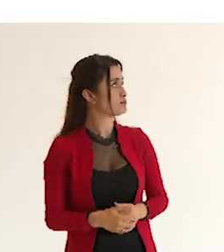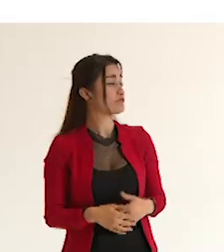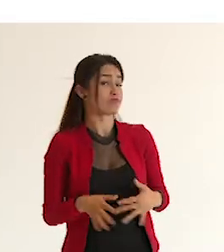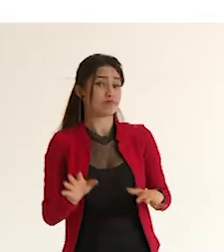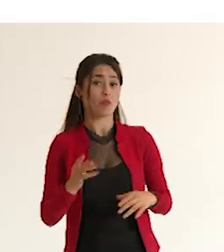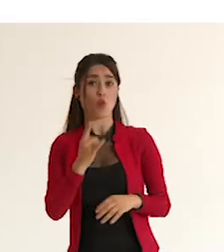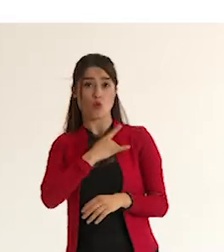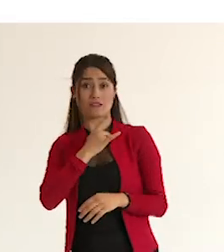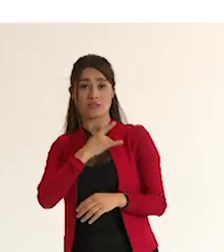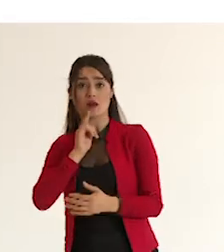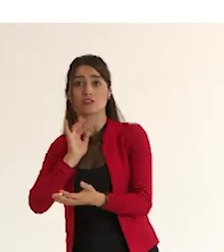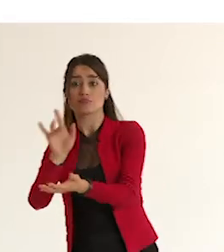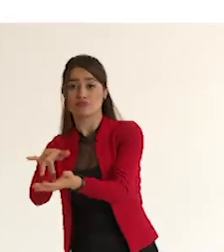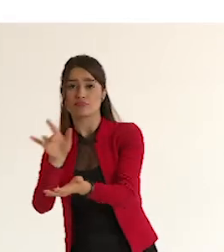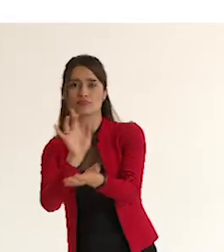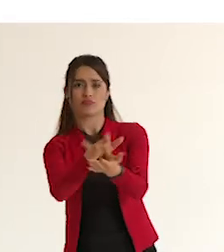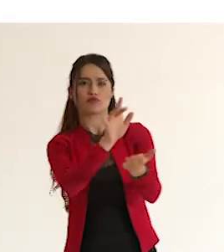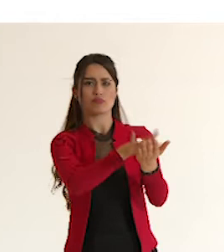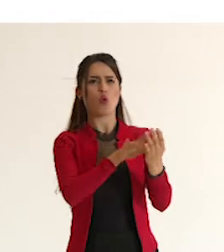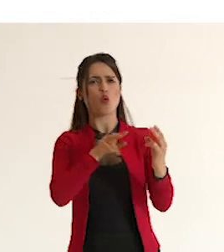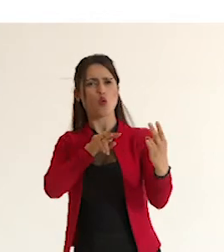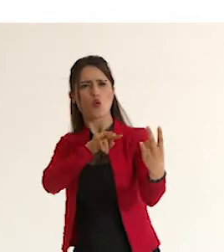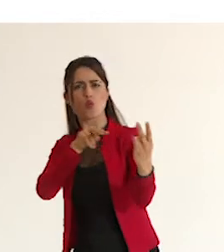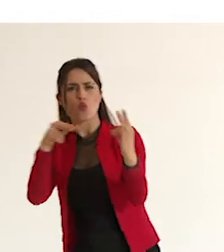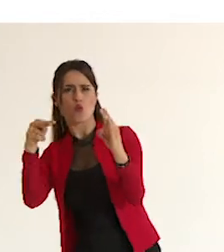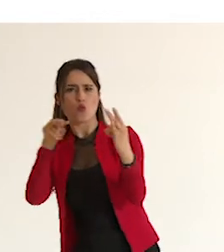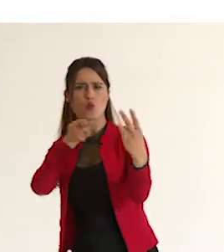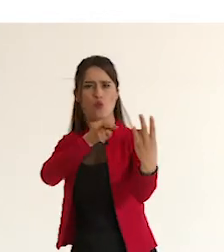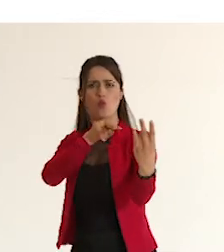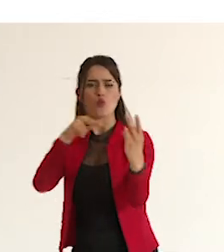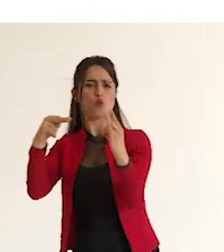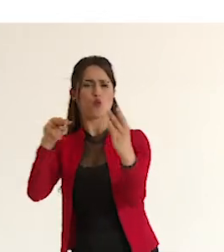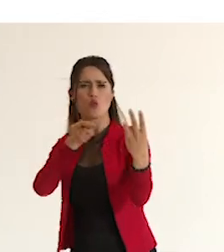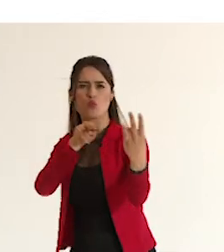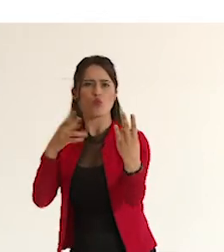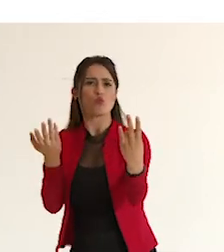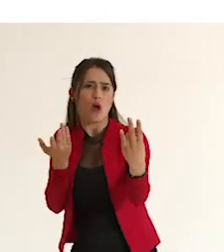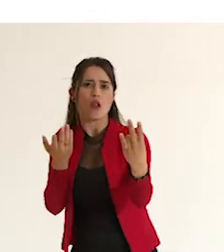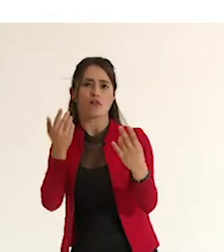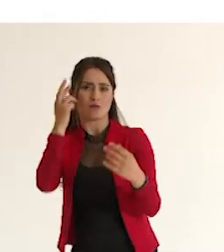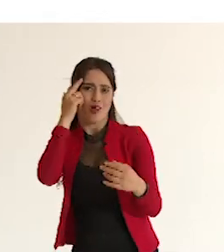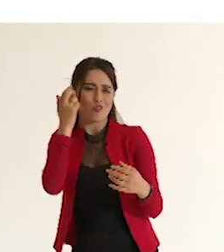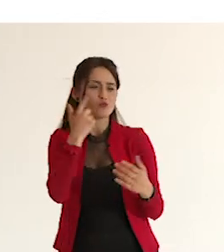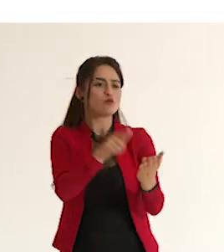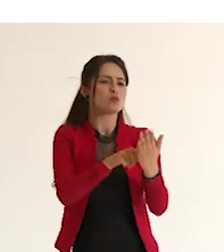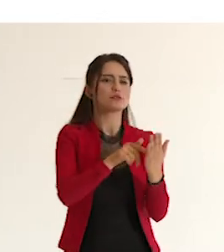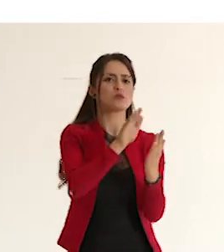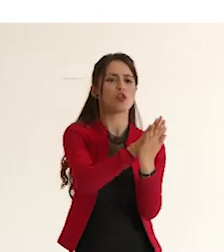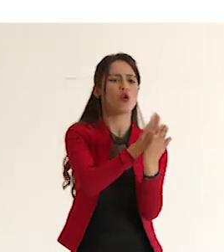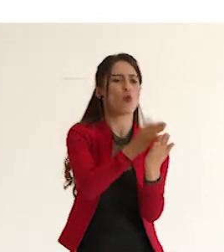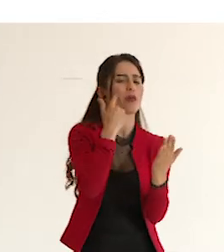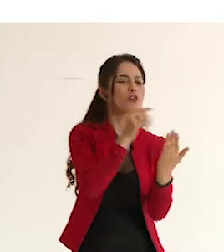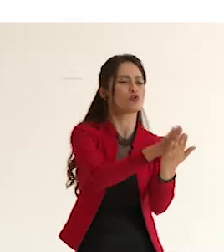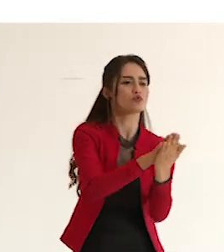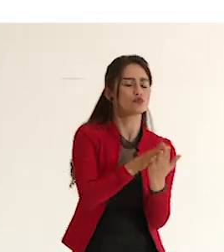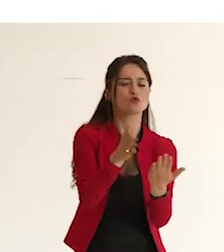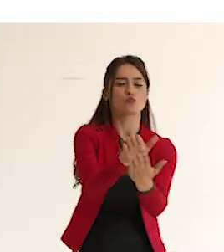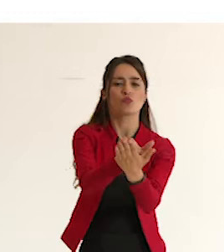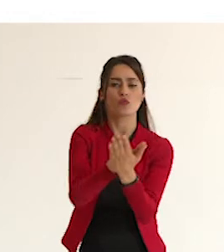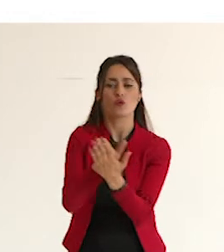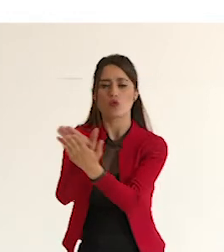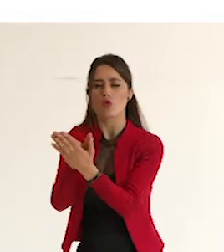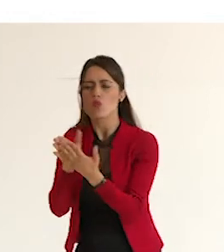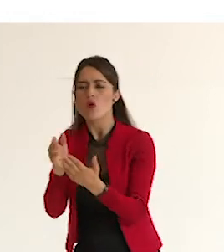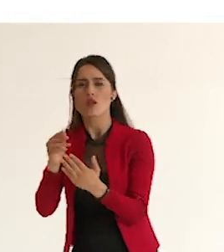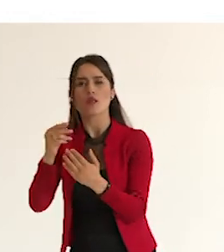mirarlas desde el punto de vista obviamente de sus documentos institucionales donde está formulado cuál es su proyecto educativo pero pues no